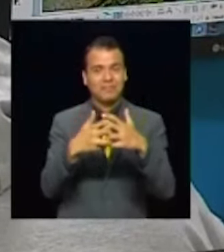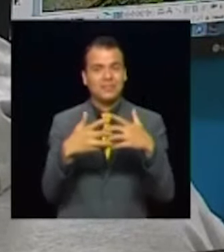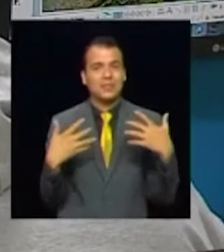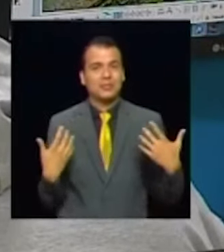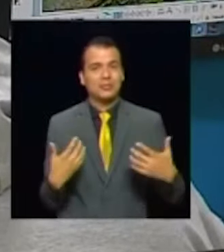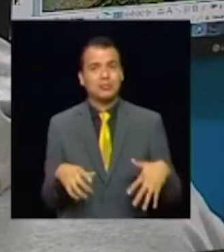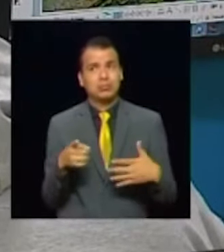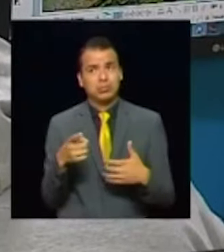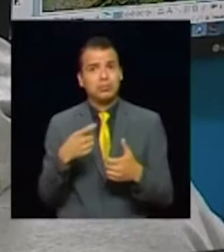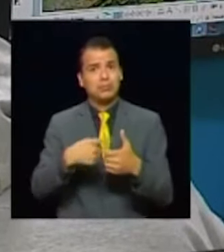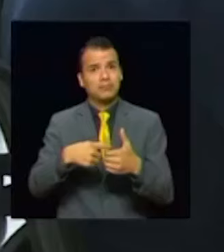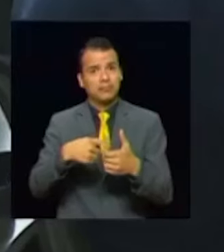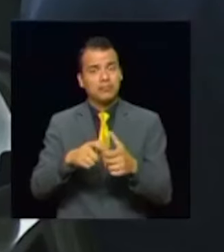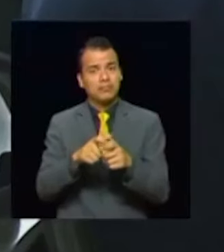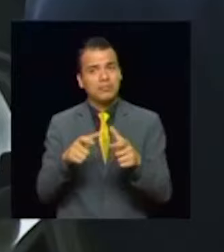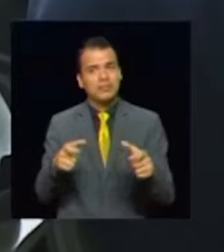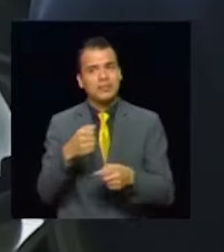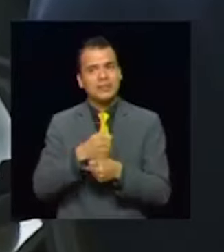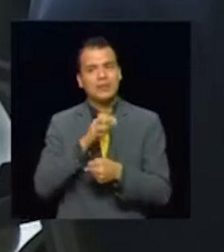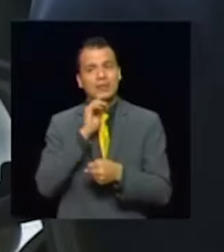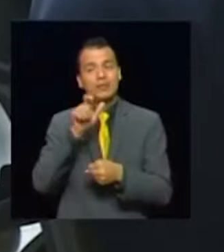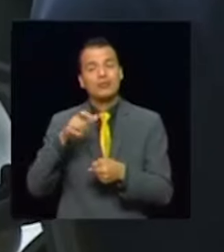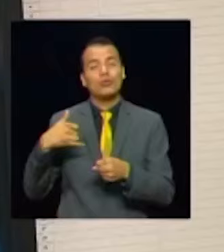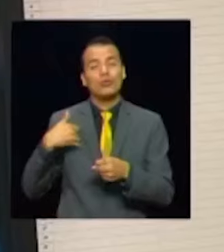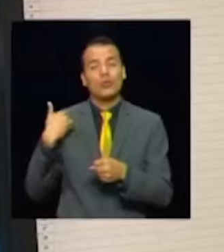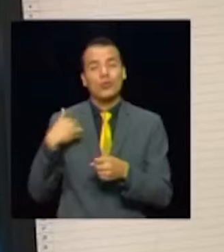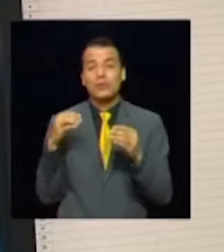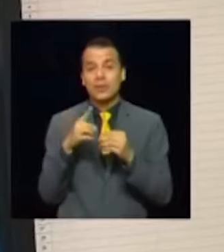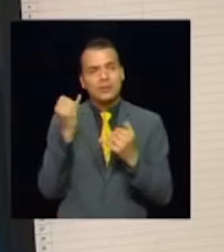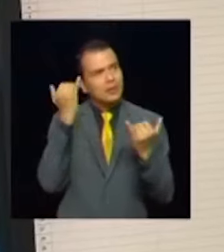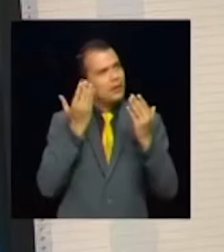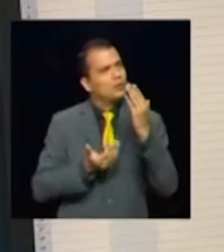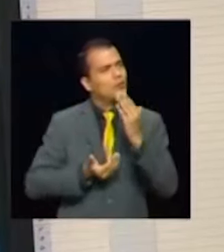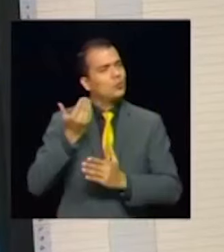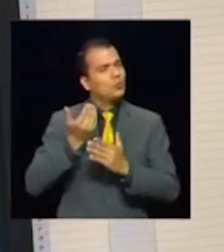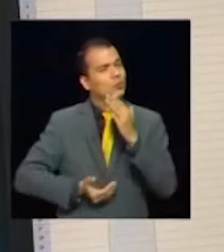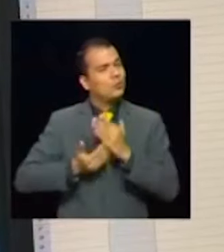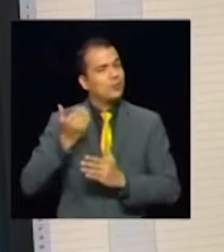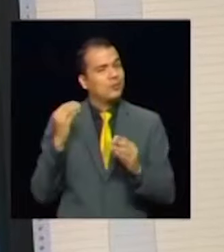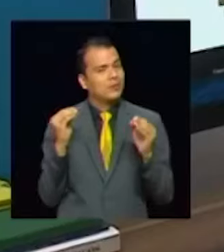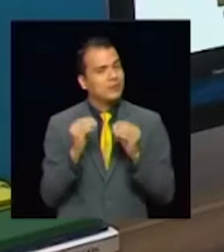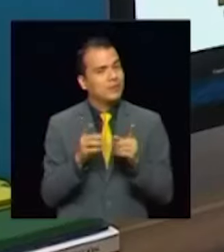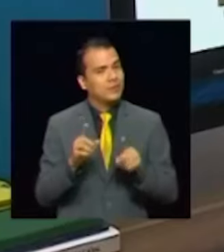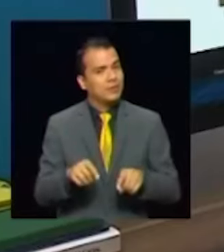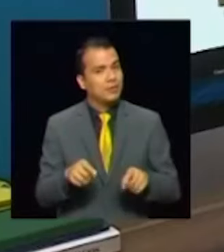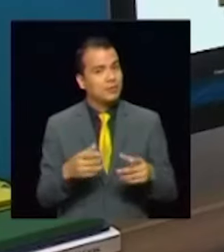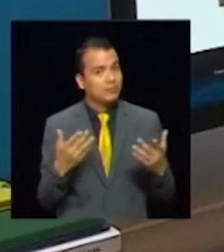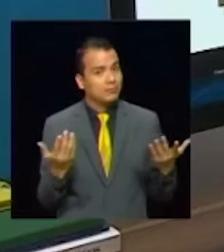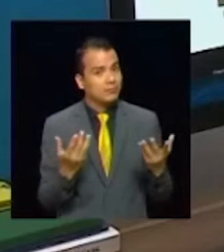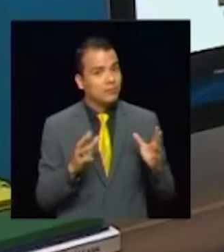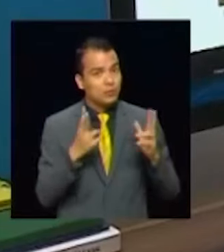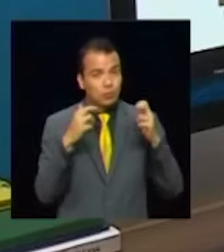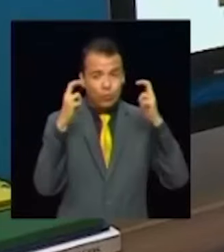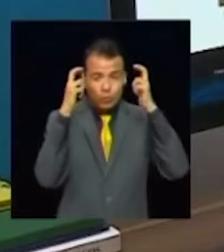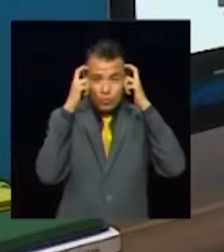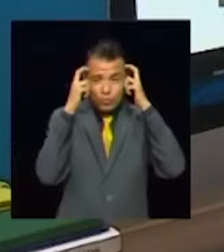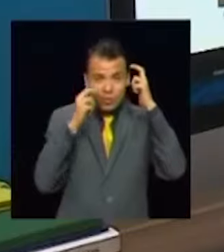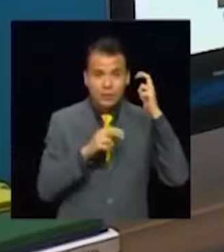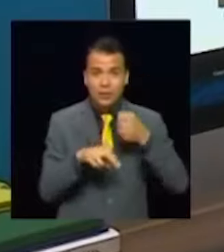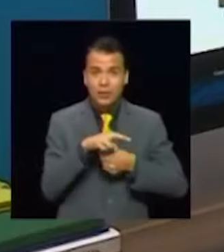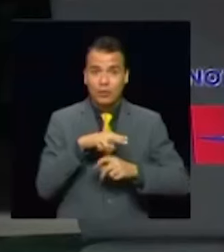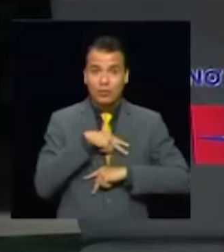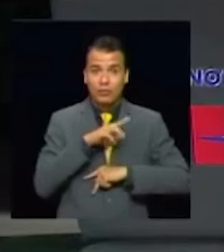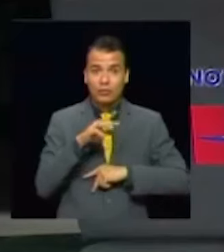que genera empleo a los jóvenes. Se destaca por su capacidad innovadora al tiempo que exporta el valioso conocimiento generado en la